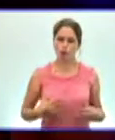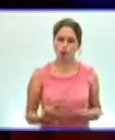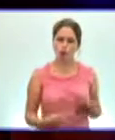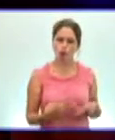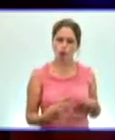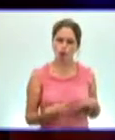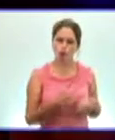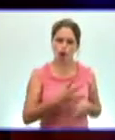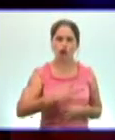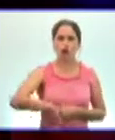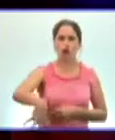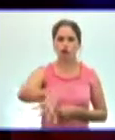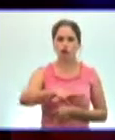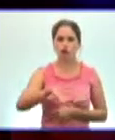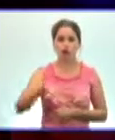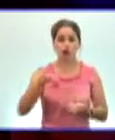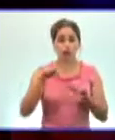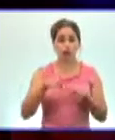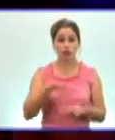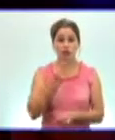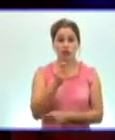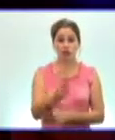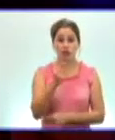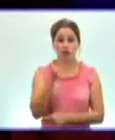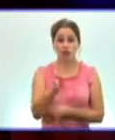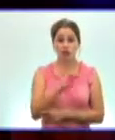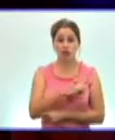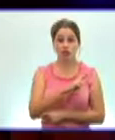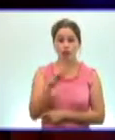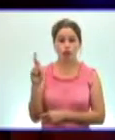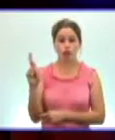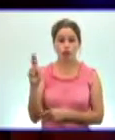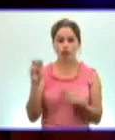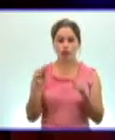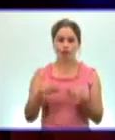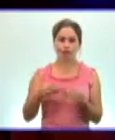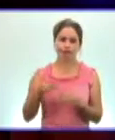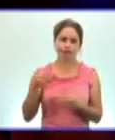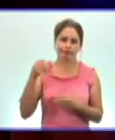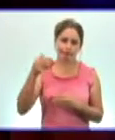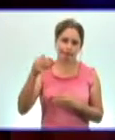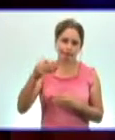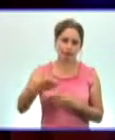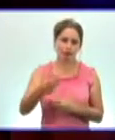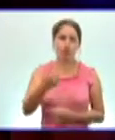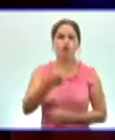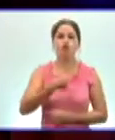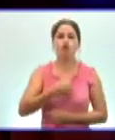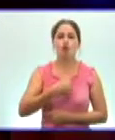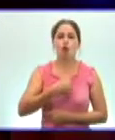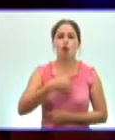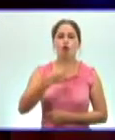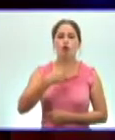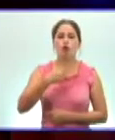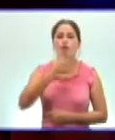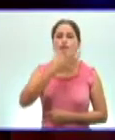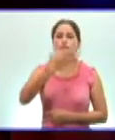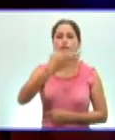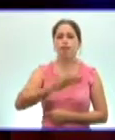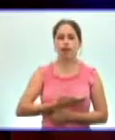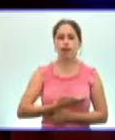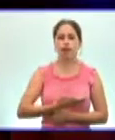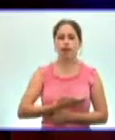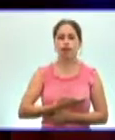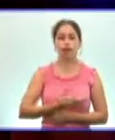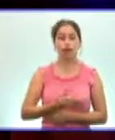verdaderamente la enseñanza revolucionaria. Sistemáticamente decimos yo soy Fidel, pero ser Fidel